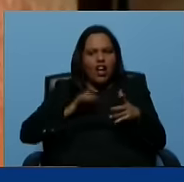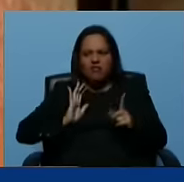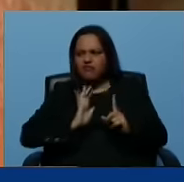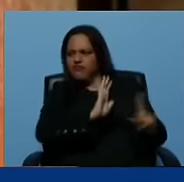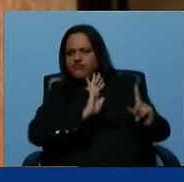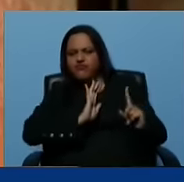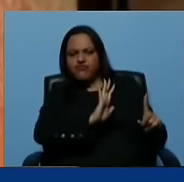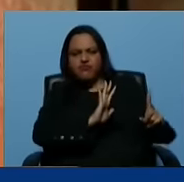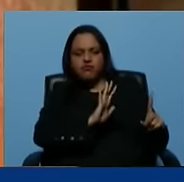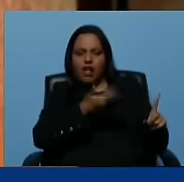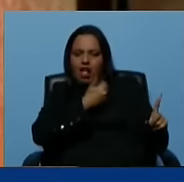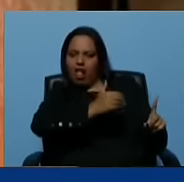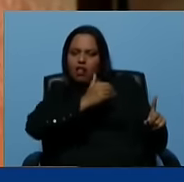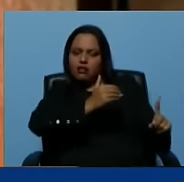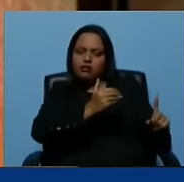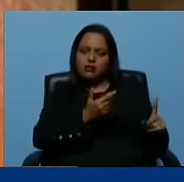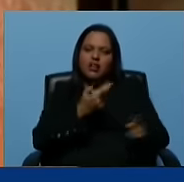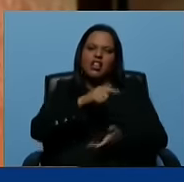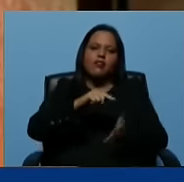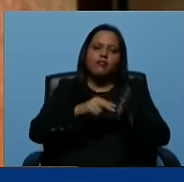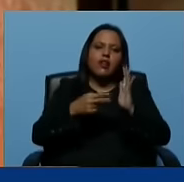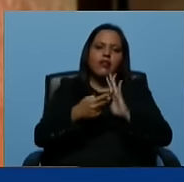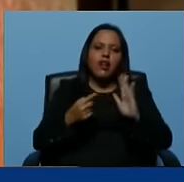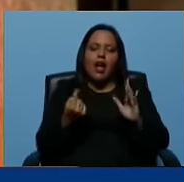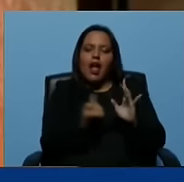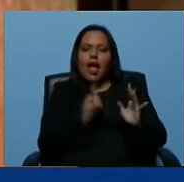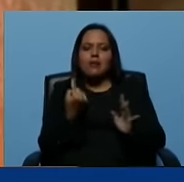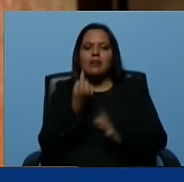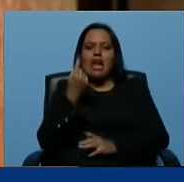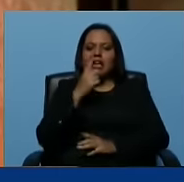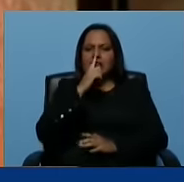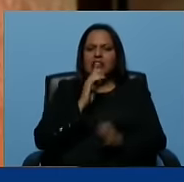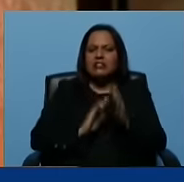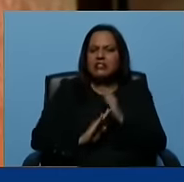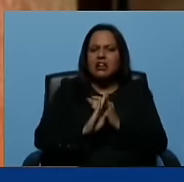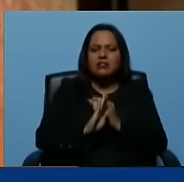a ser despreciado. ¿A qué se refiere la espiral del silencio? Es a que